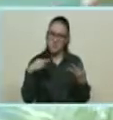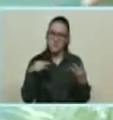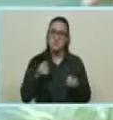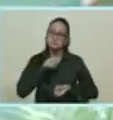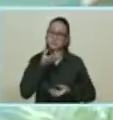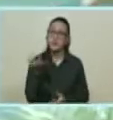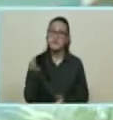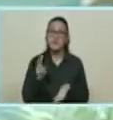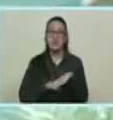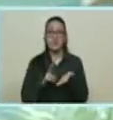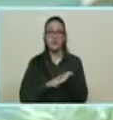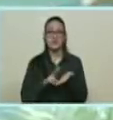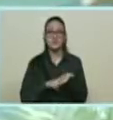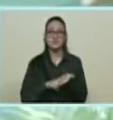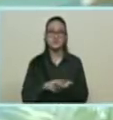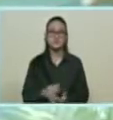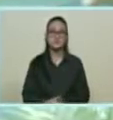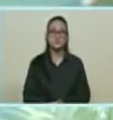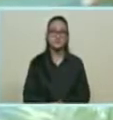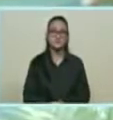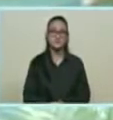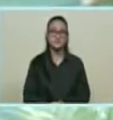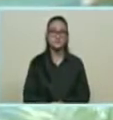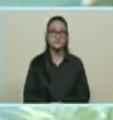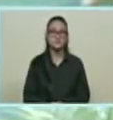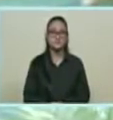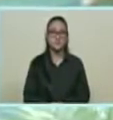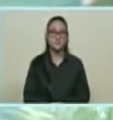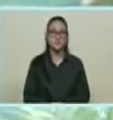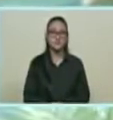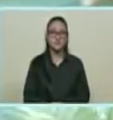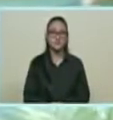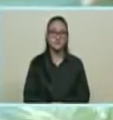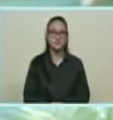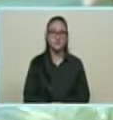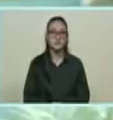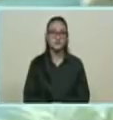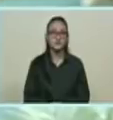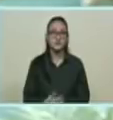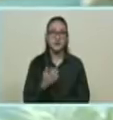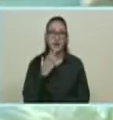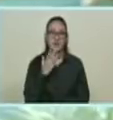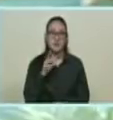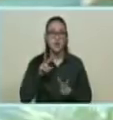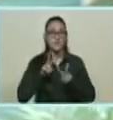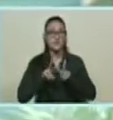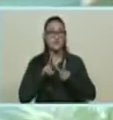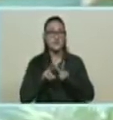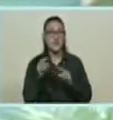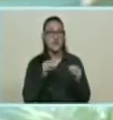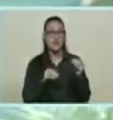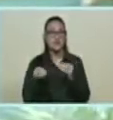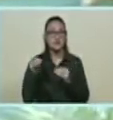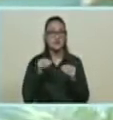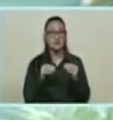esto y por esto. Por ejemplo, las viviendas.